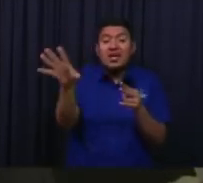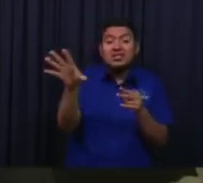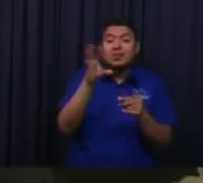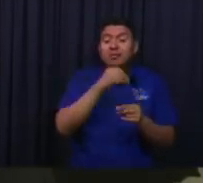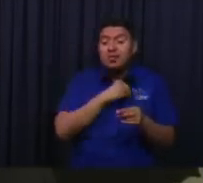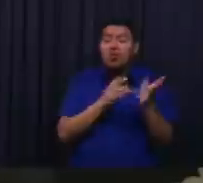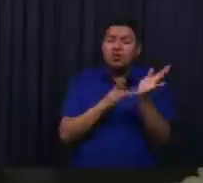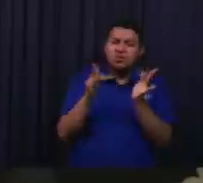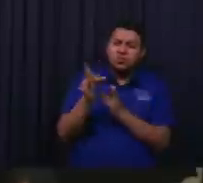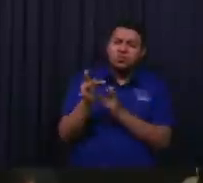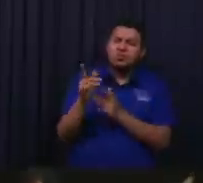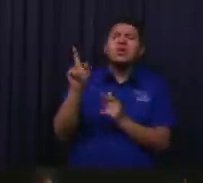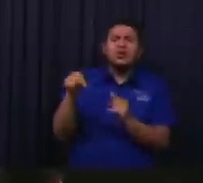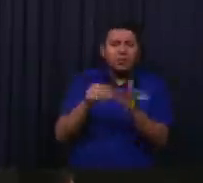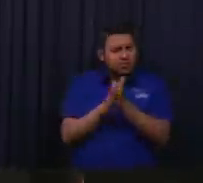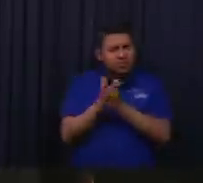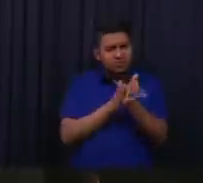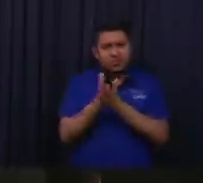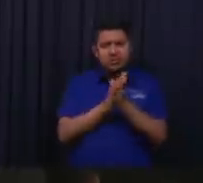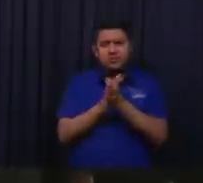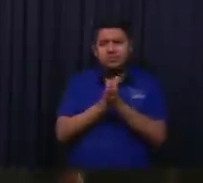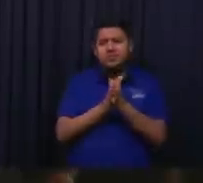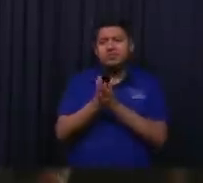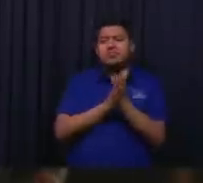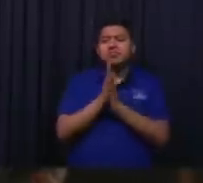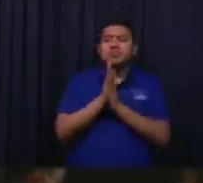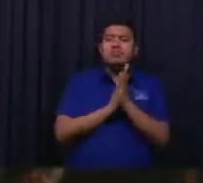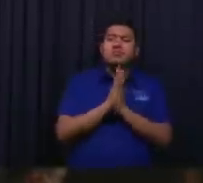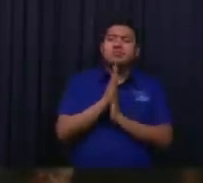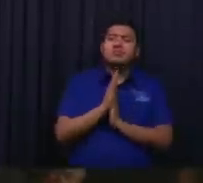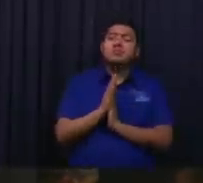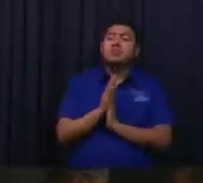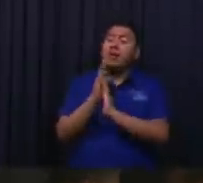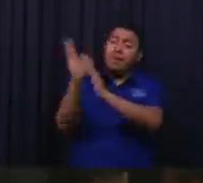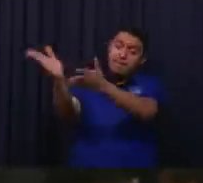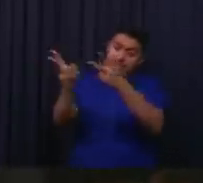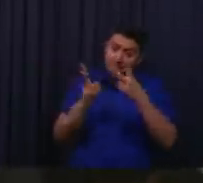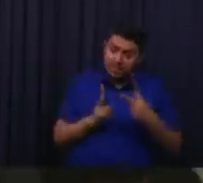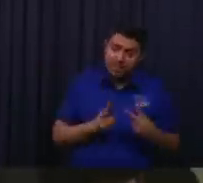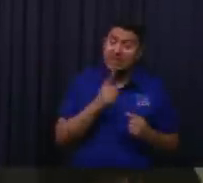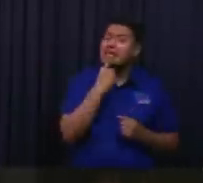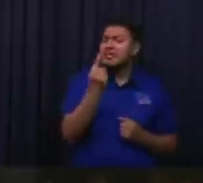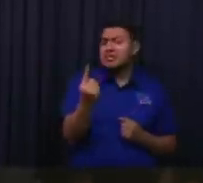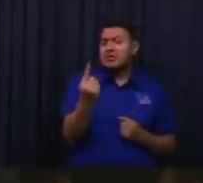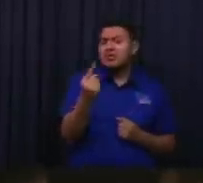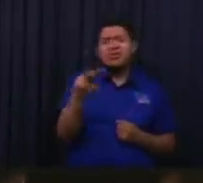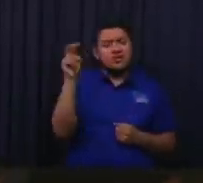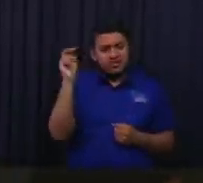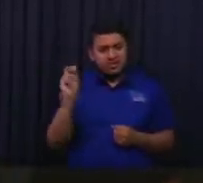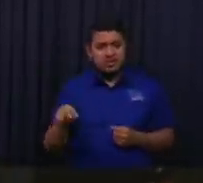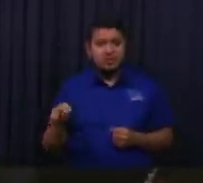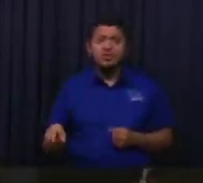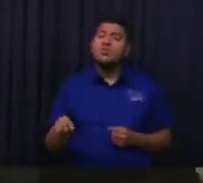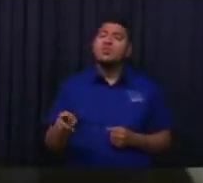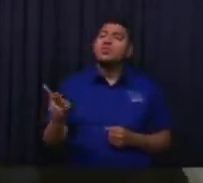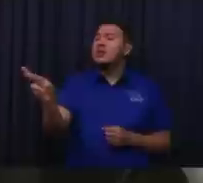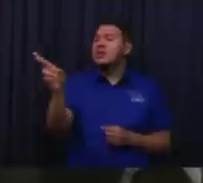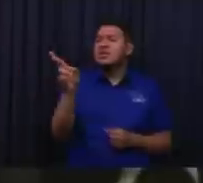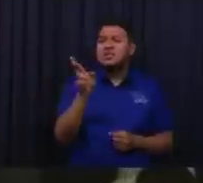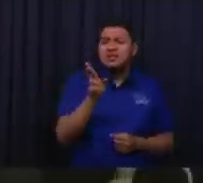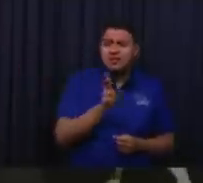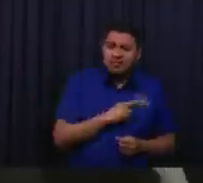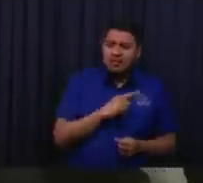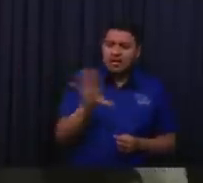tan hermosa, tan bendecida, y que pueda venir y decirle: Señor, necesito recibirte como